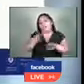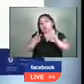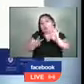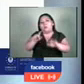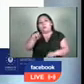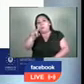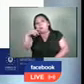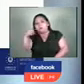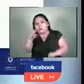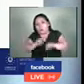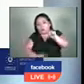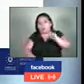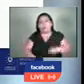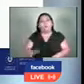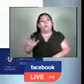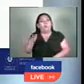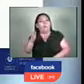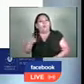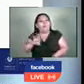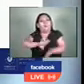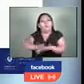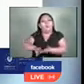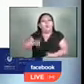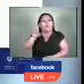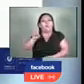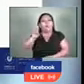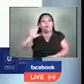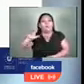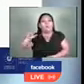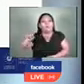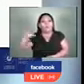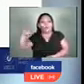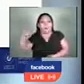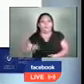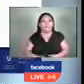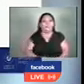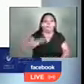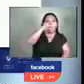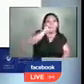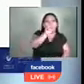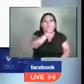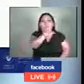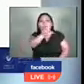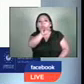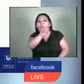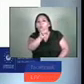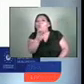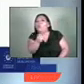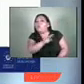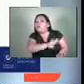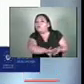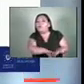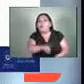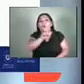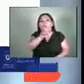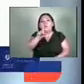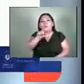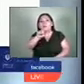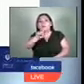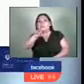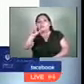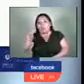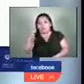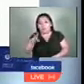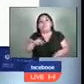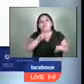$7.10 y ya estaría quedando a un precio total de $15.50. El de 25 libras, el costo total $11.13, el subsidio